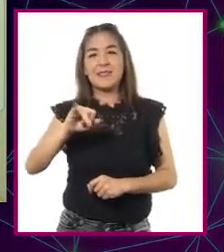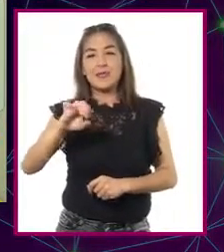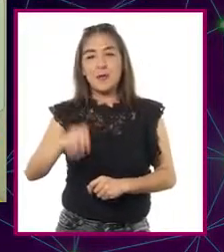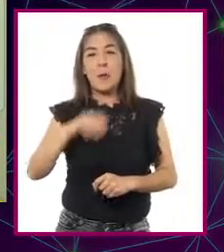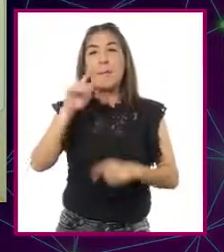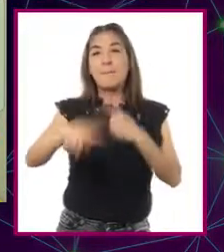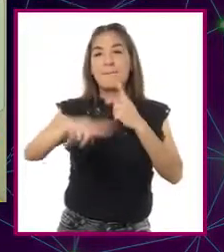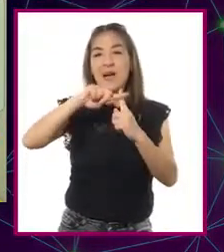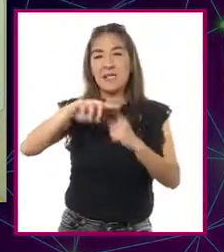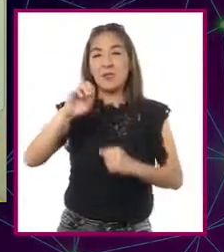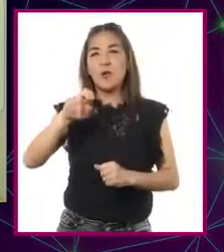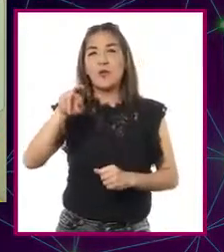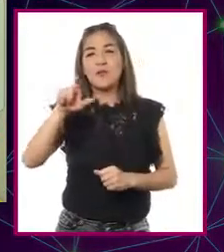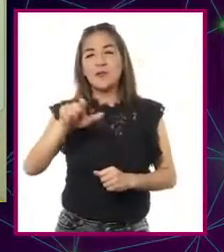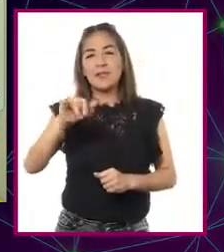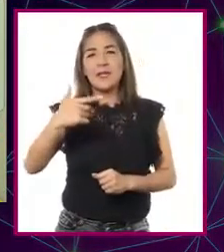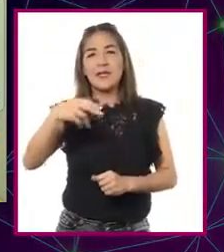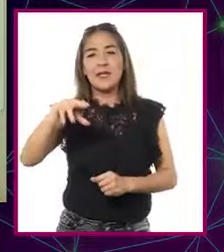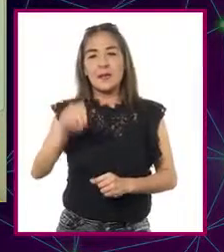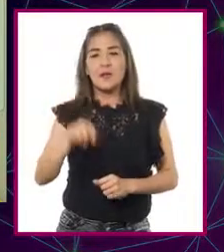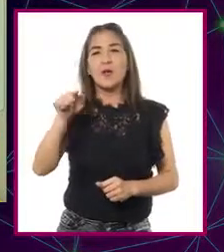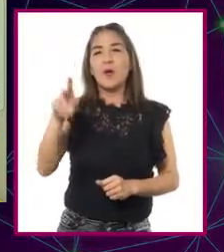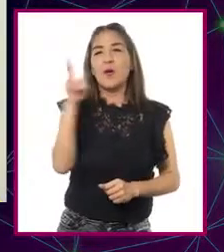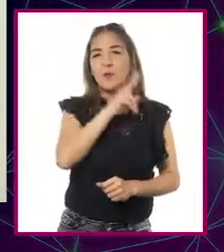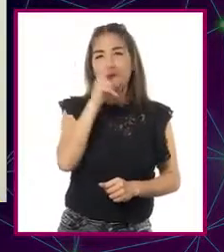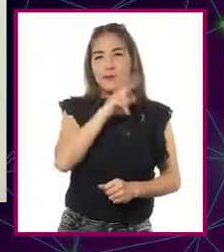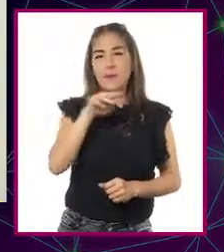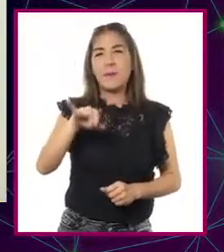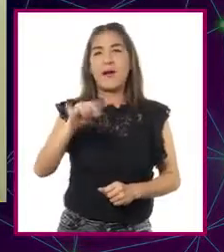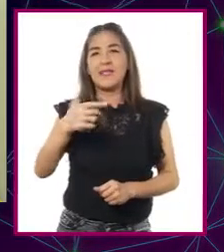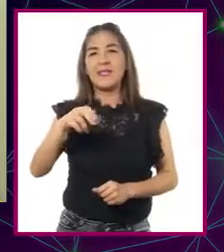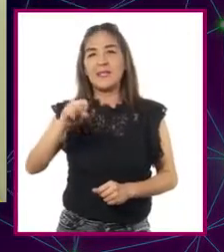resulta óxido de magnesio.